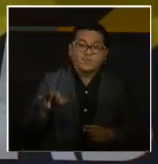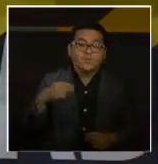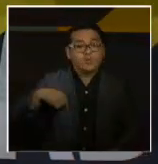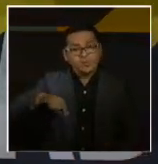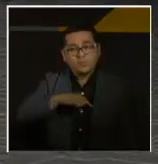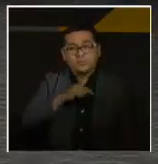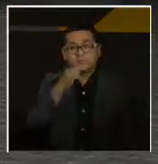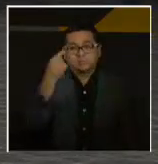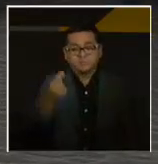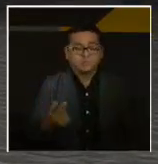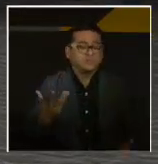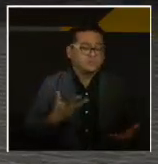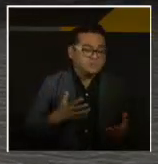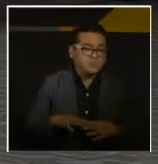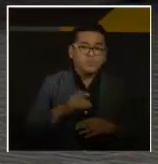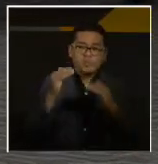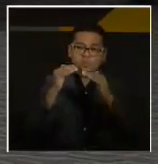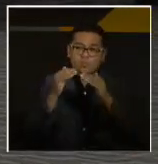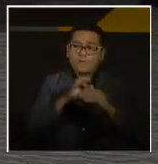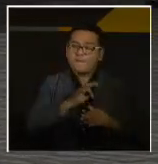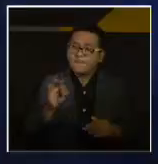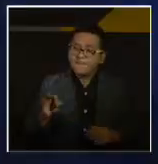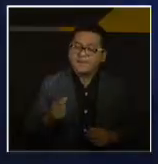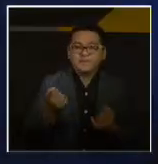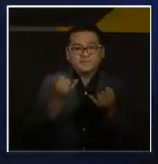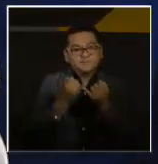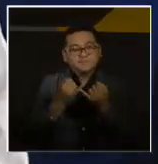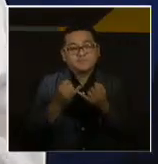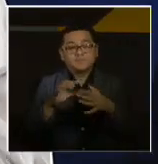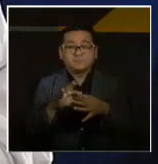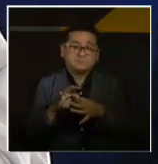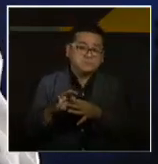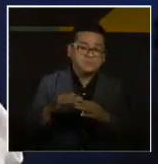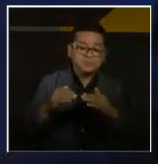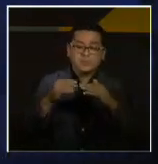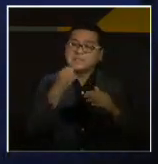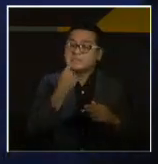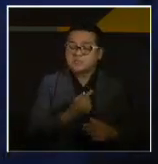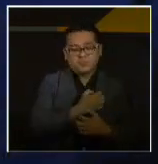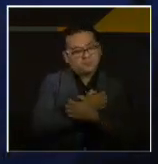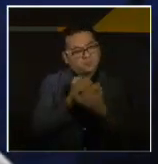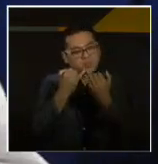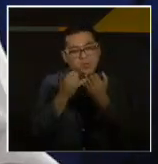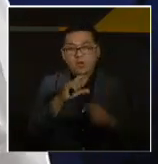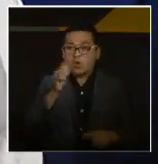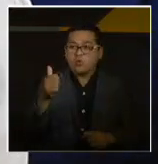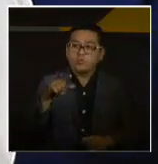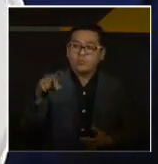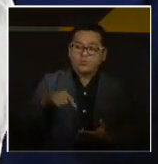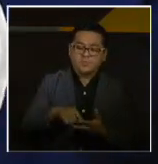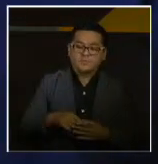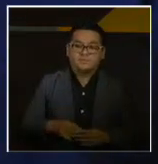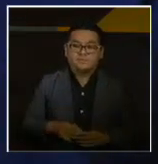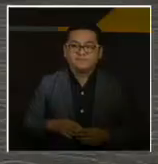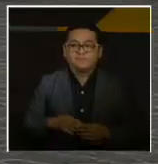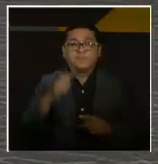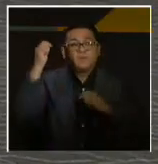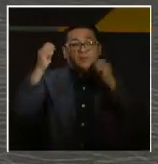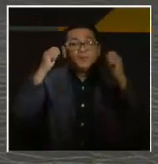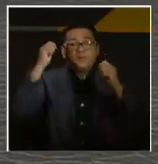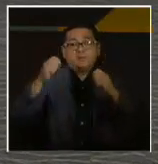nuestros niños tengan igual las mismas circunstancias de educación que en otros lados. En el